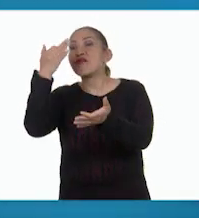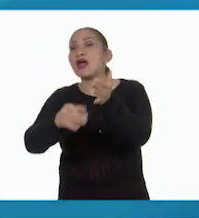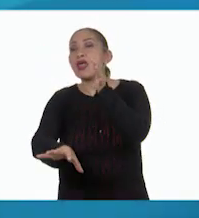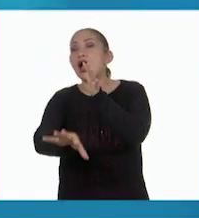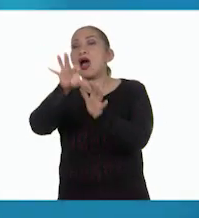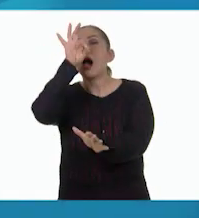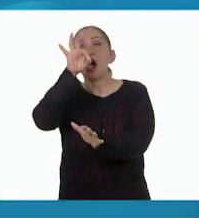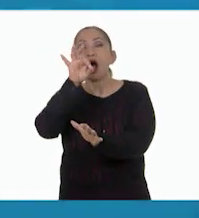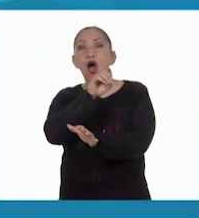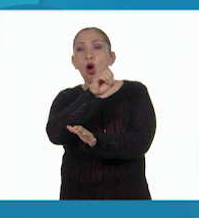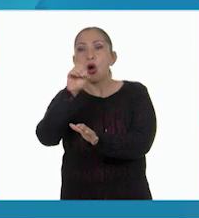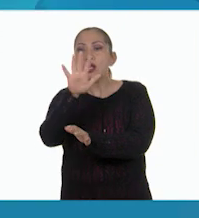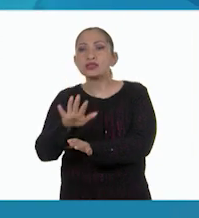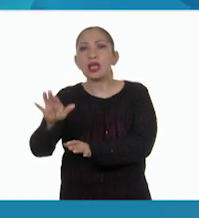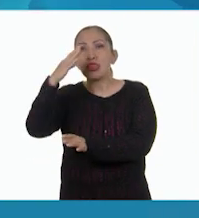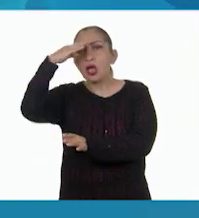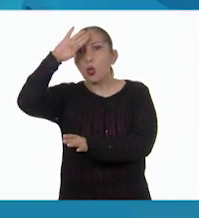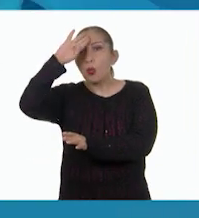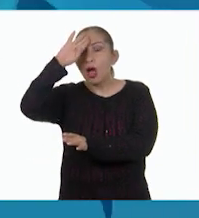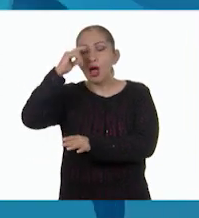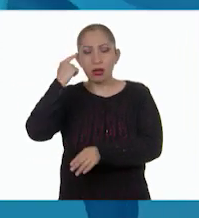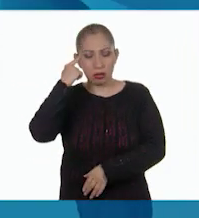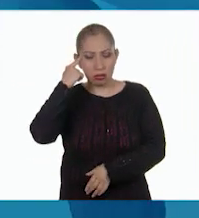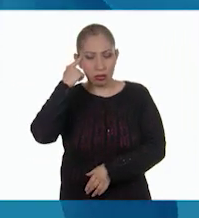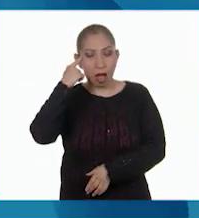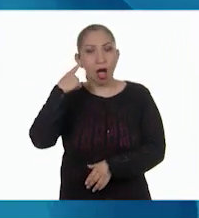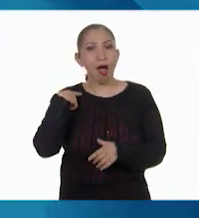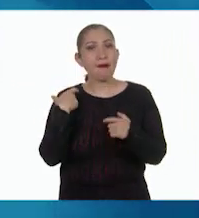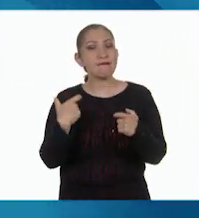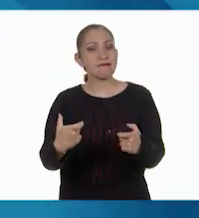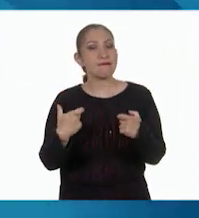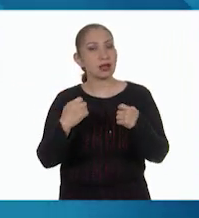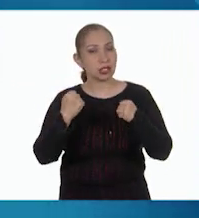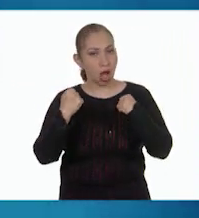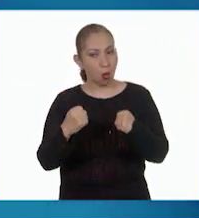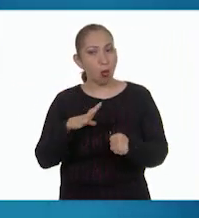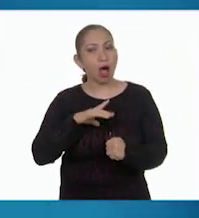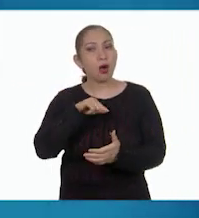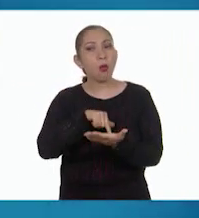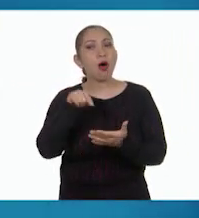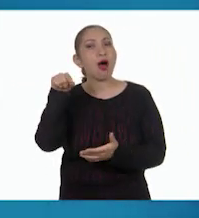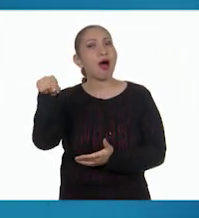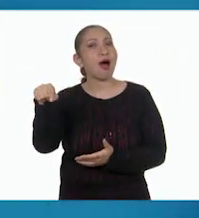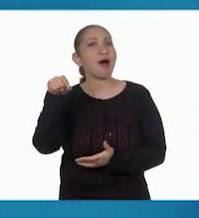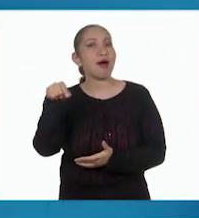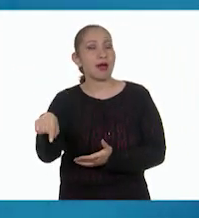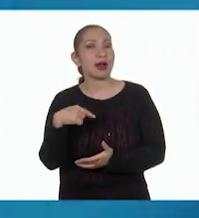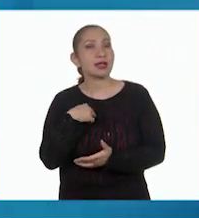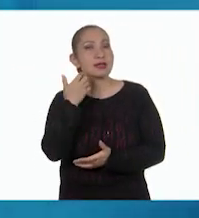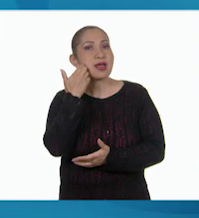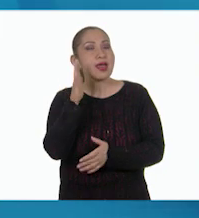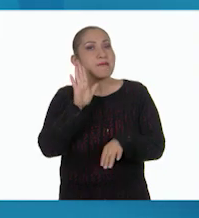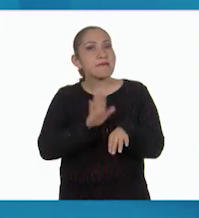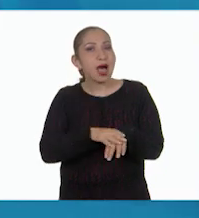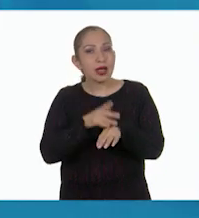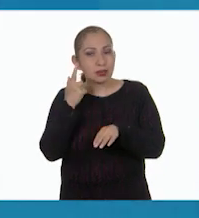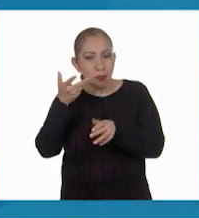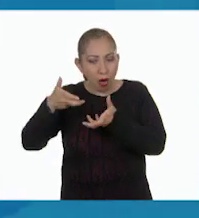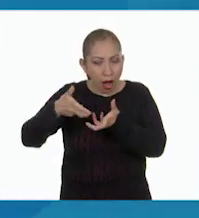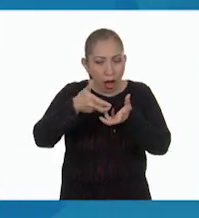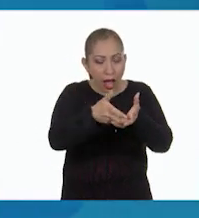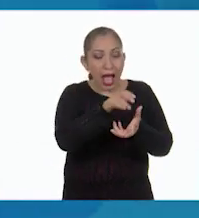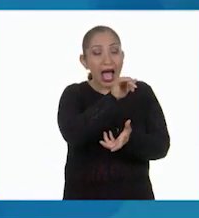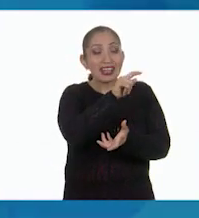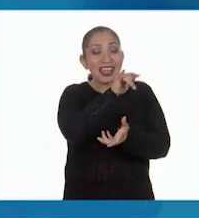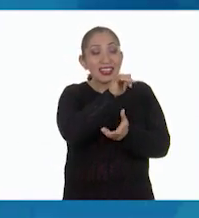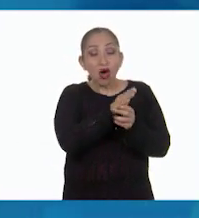al oeste de la isla de Cuba. Él, pensando en las riquezas y tierras que podía encontrar, además de querer encontrar un paso entre el Océano